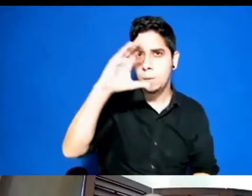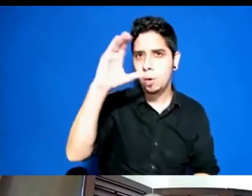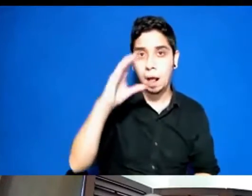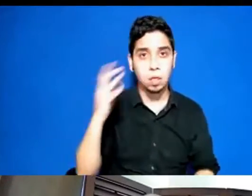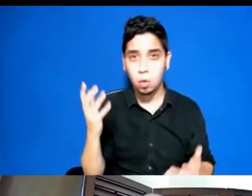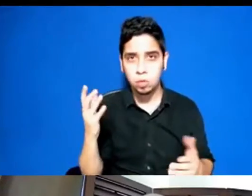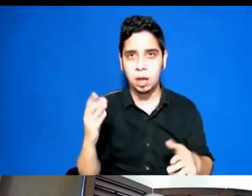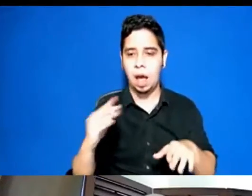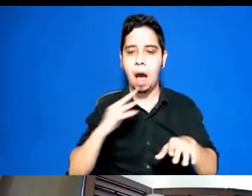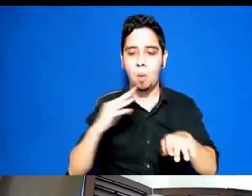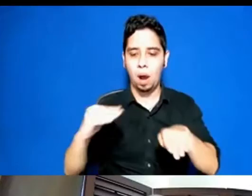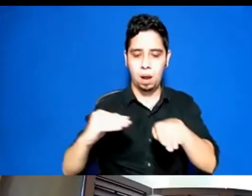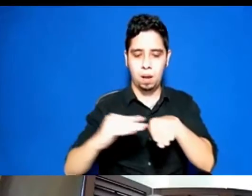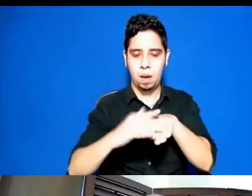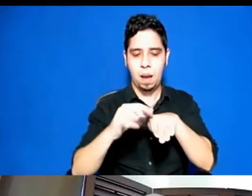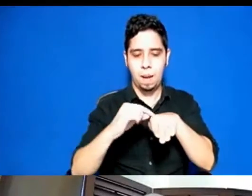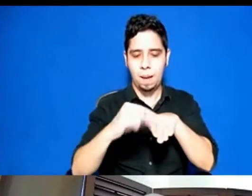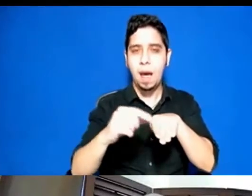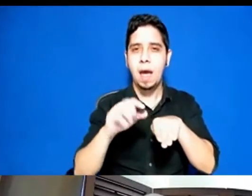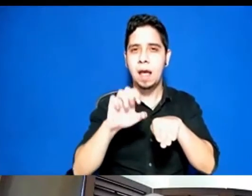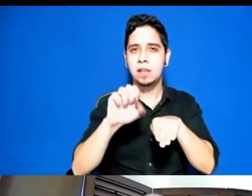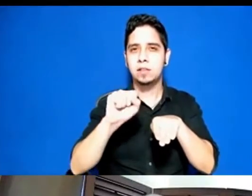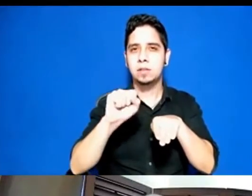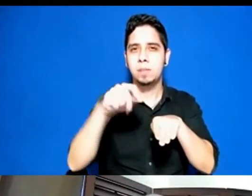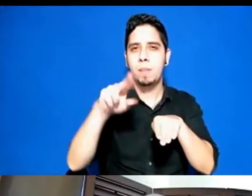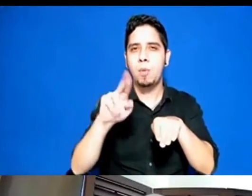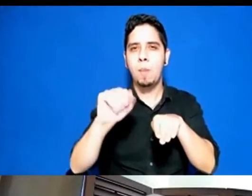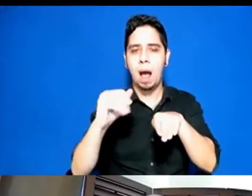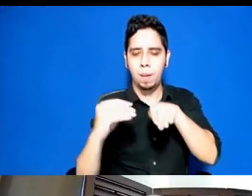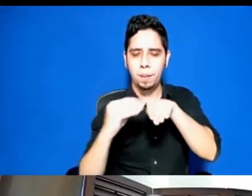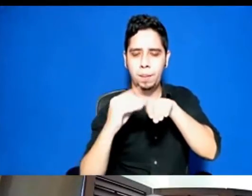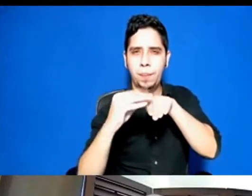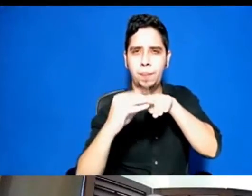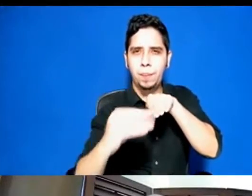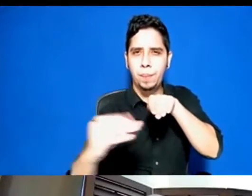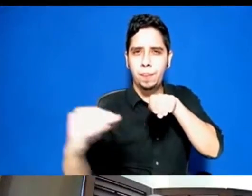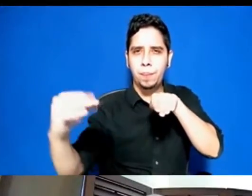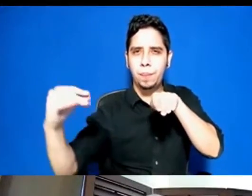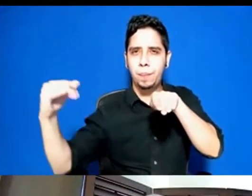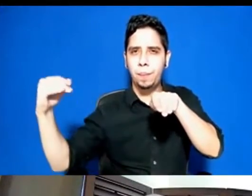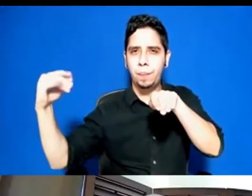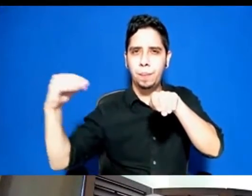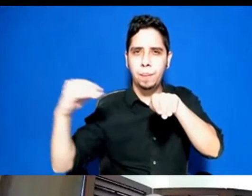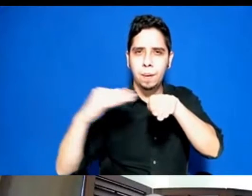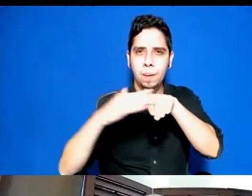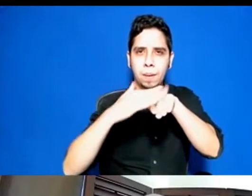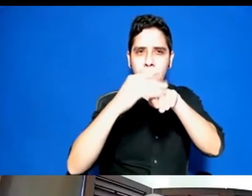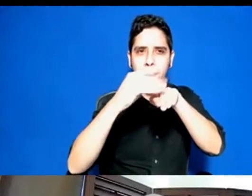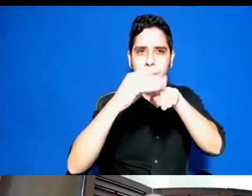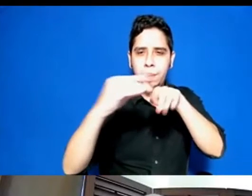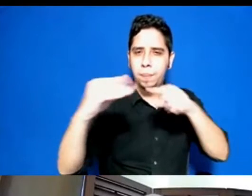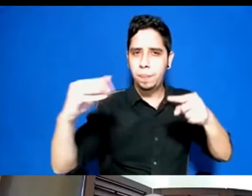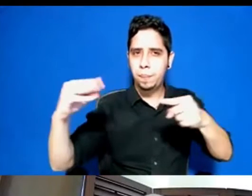mar. Claro. Y el sonido de las olas del mar. Y se arrastra. Mientras se